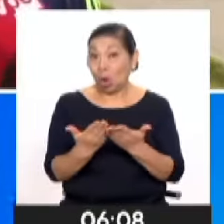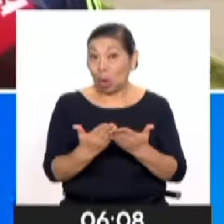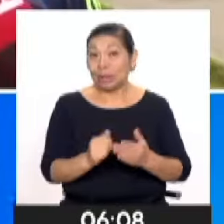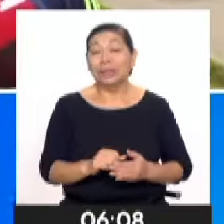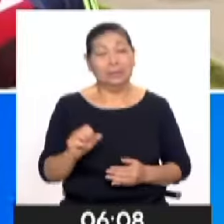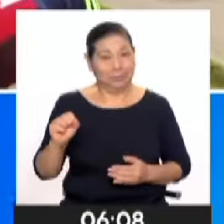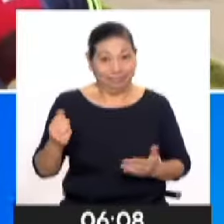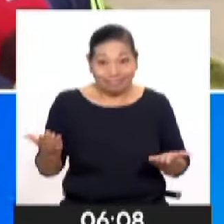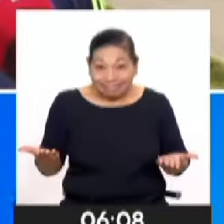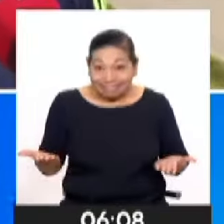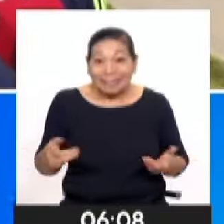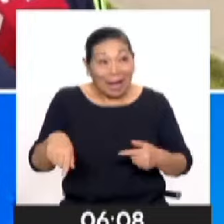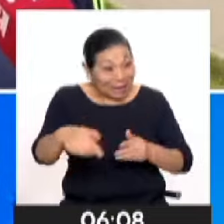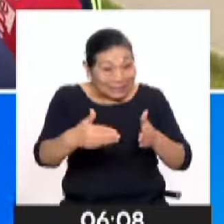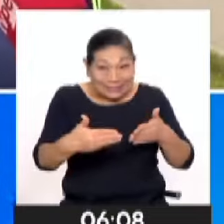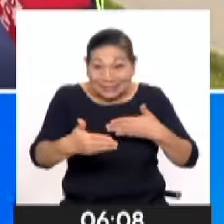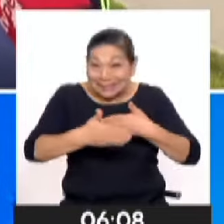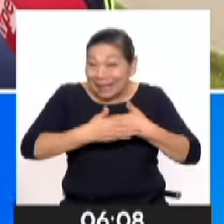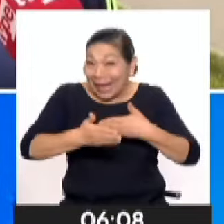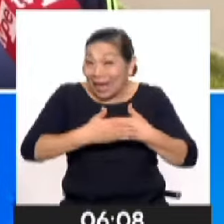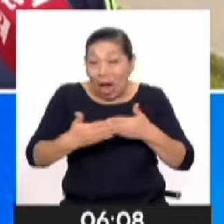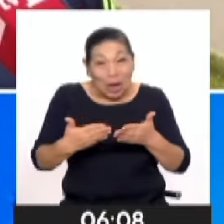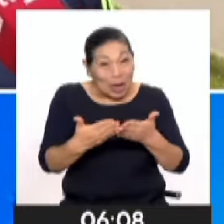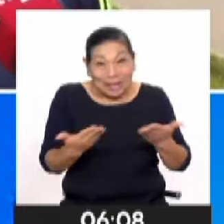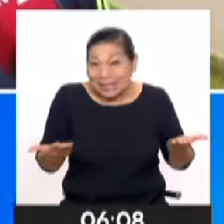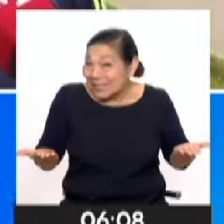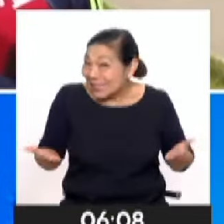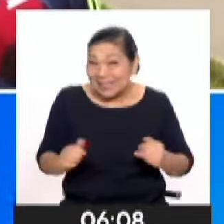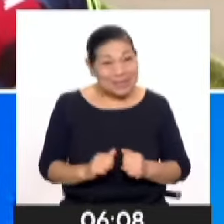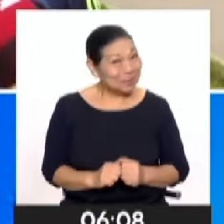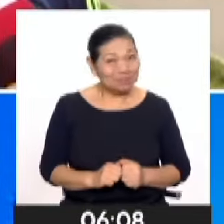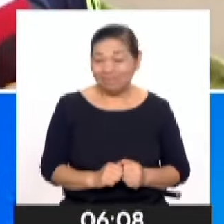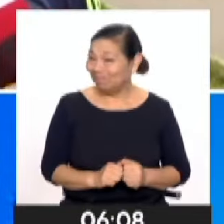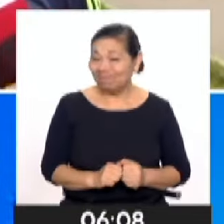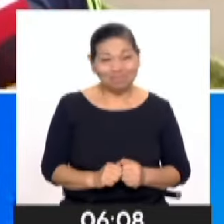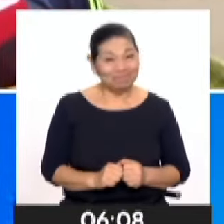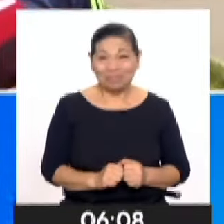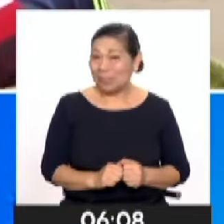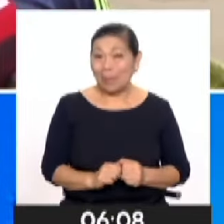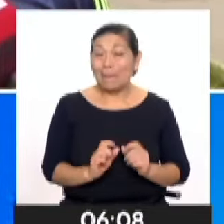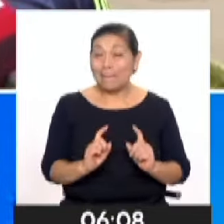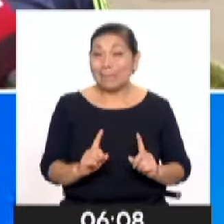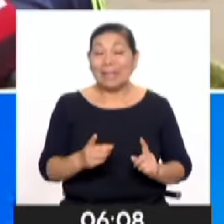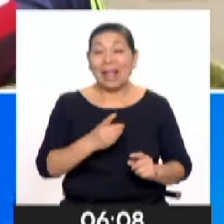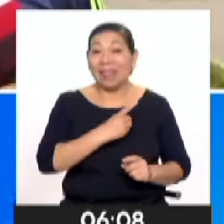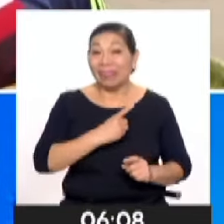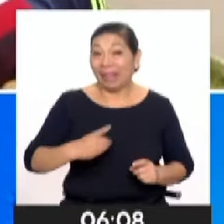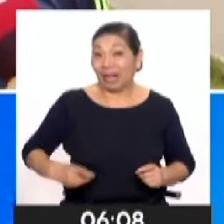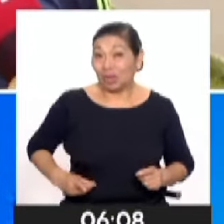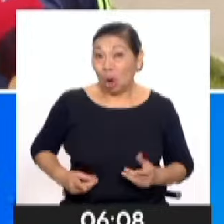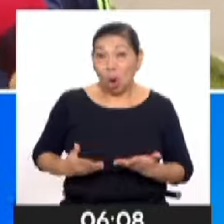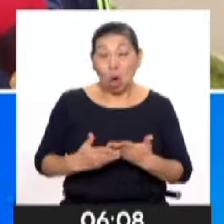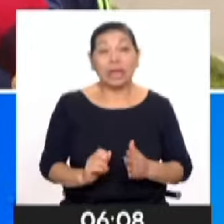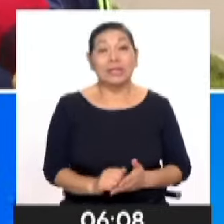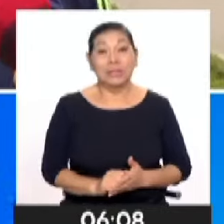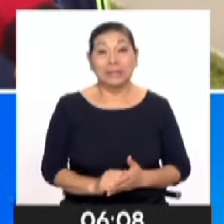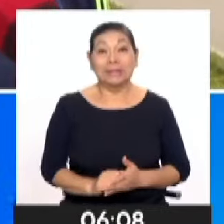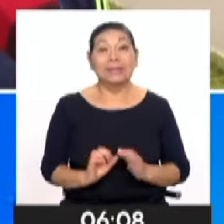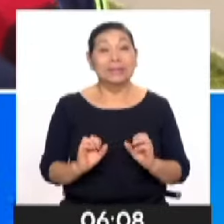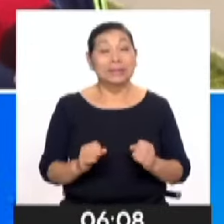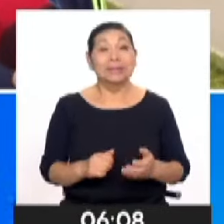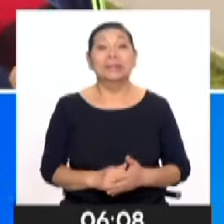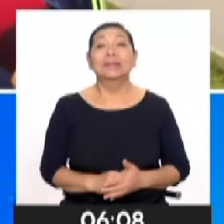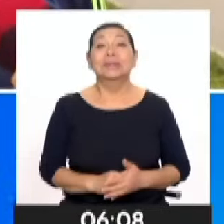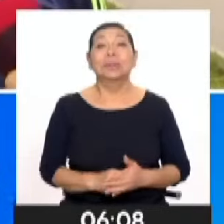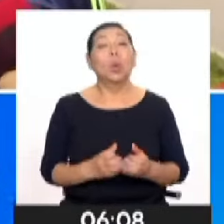educativa Sí exactamente no y hace que que ya los el director del colegio tenga tenga